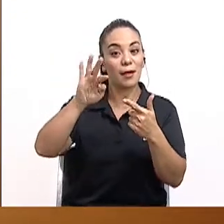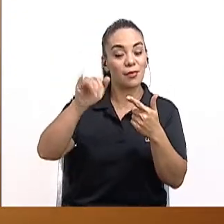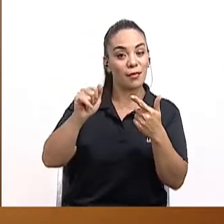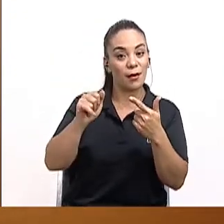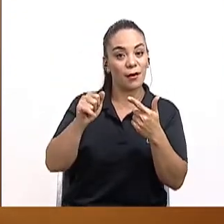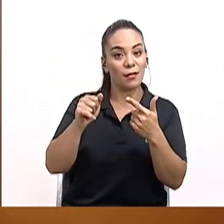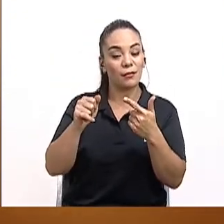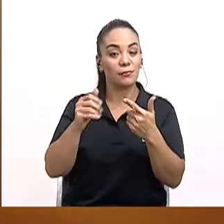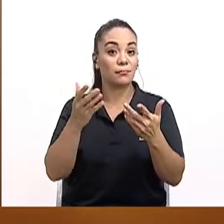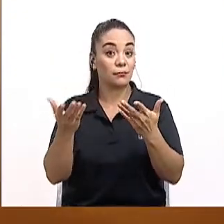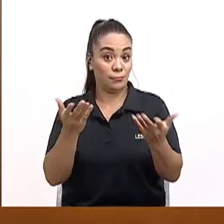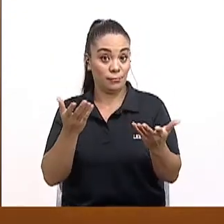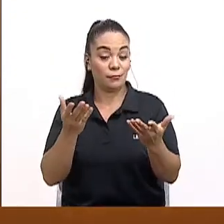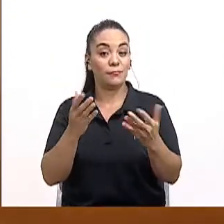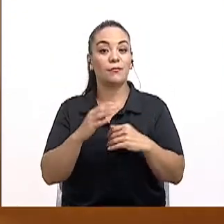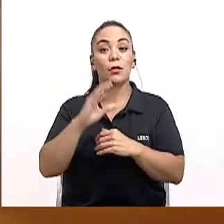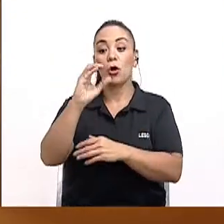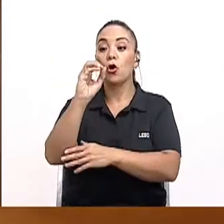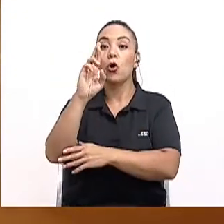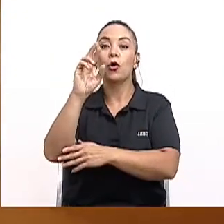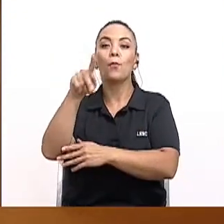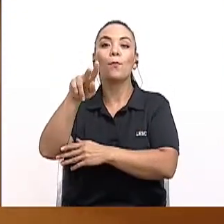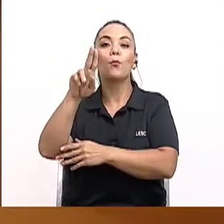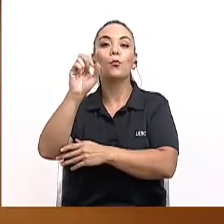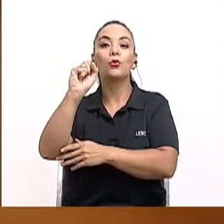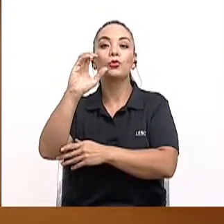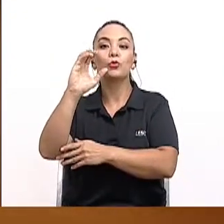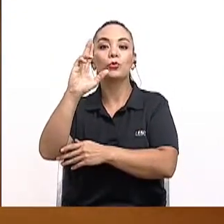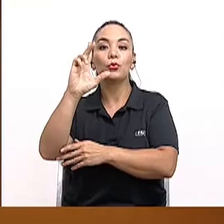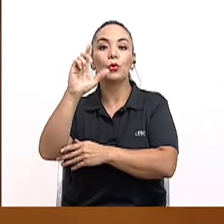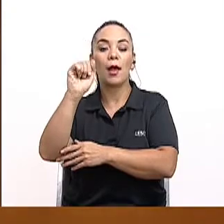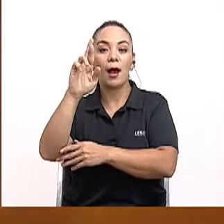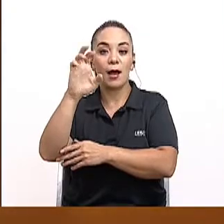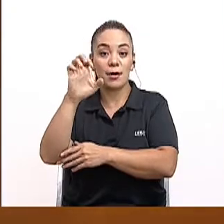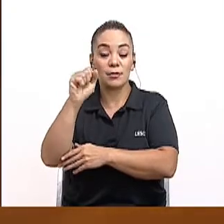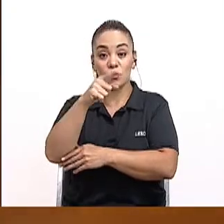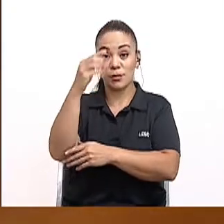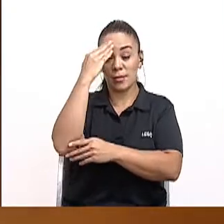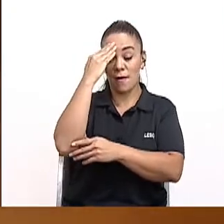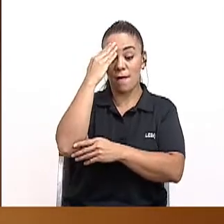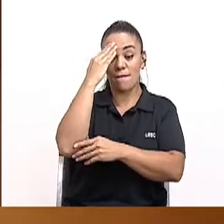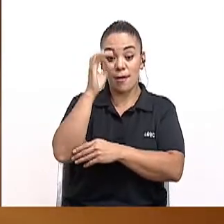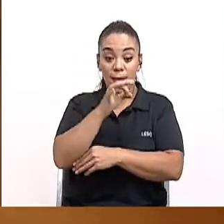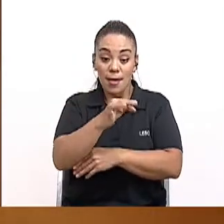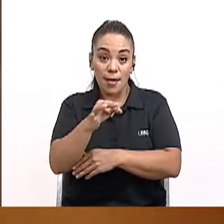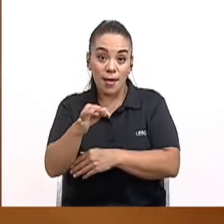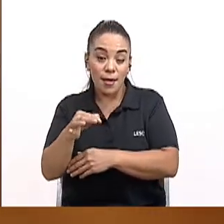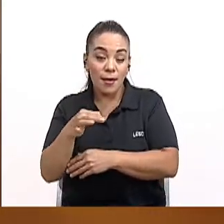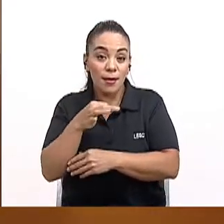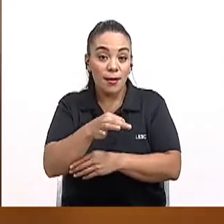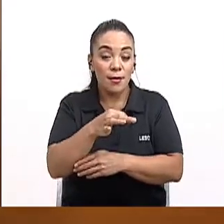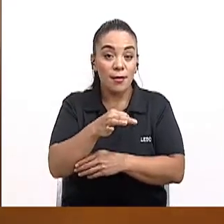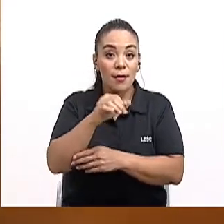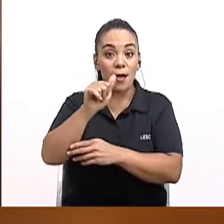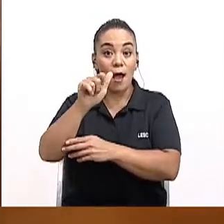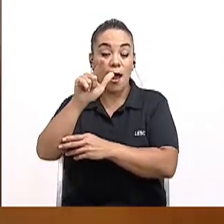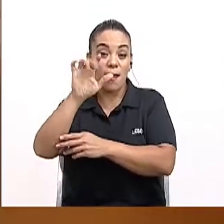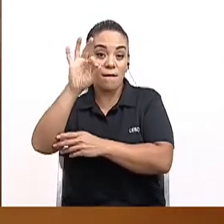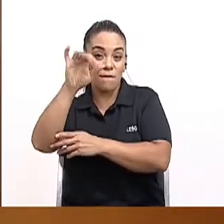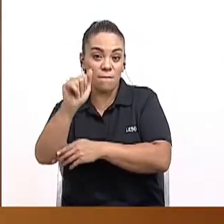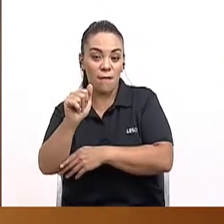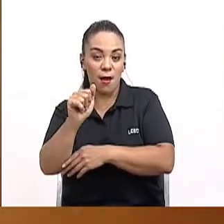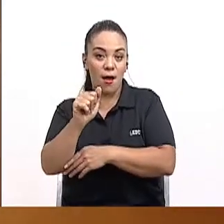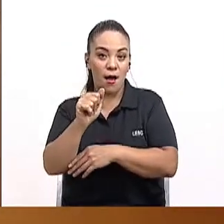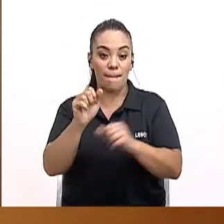radiaciones corpusculares. Sí, en el caso de las partículas alfa o de la radiación alfa, el poder